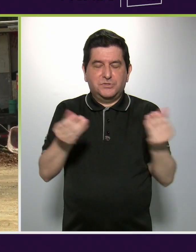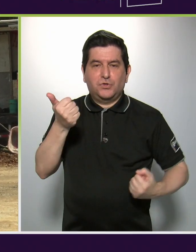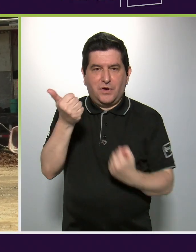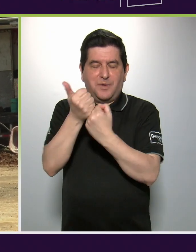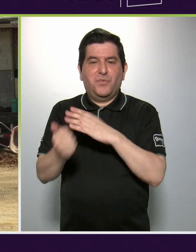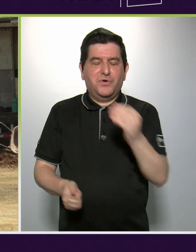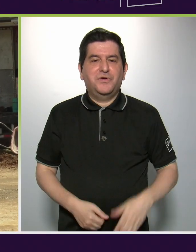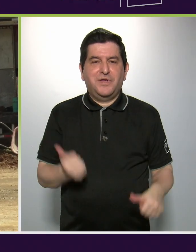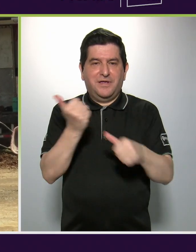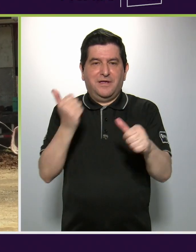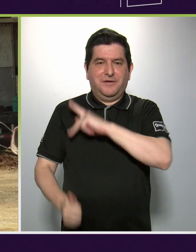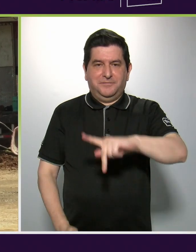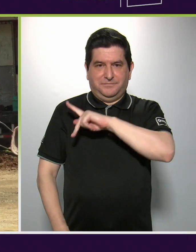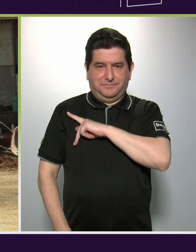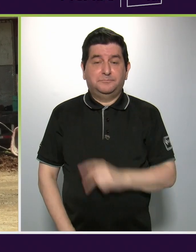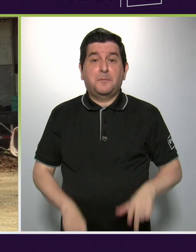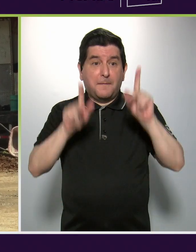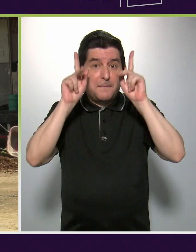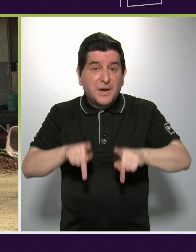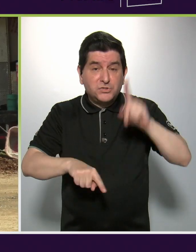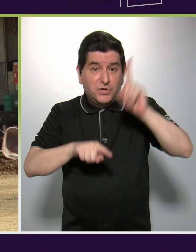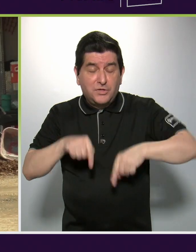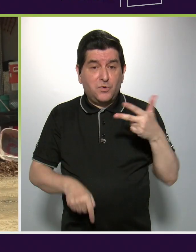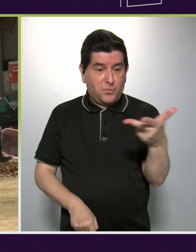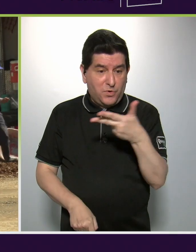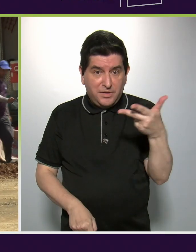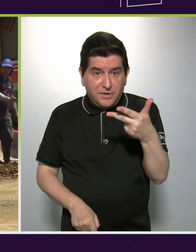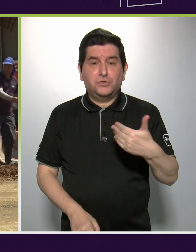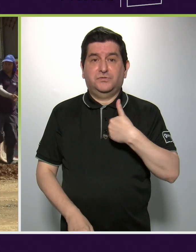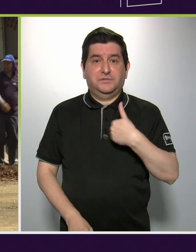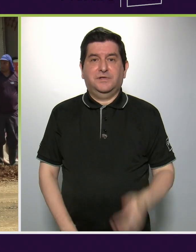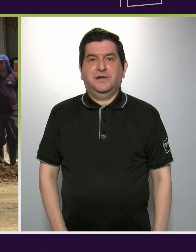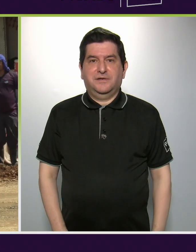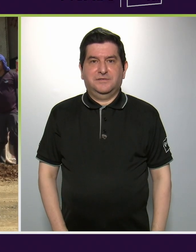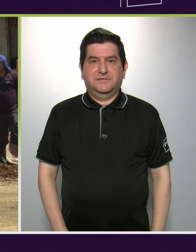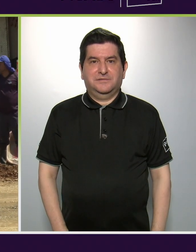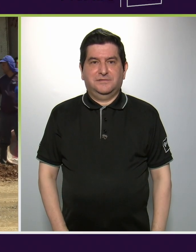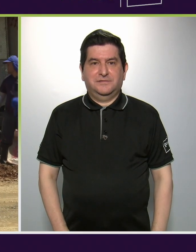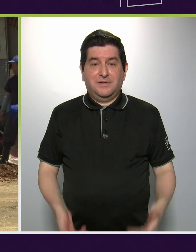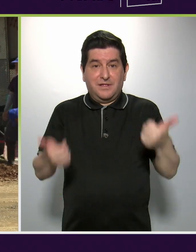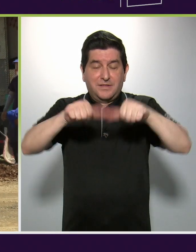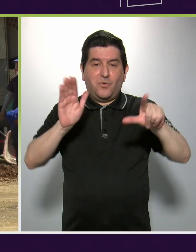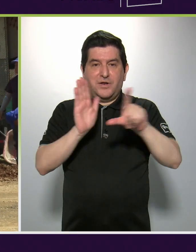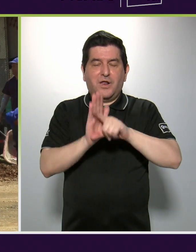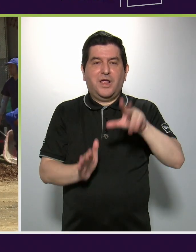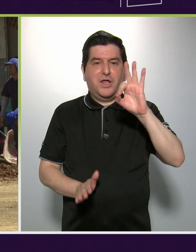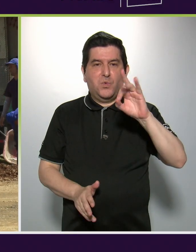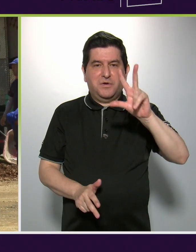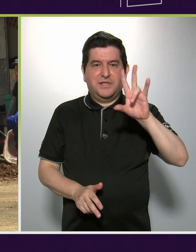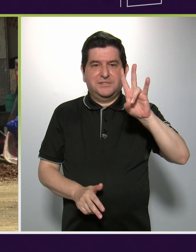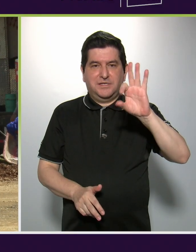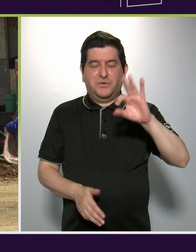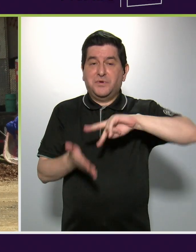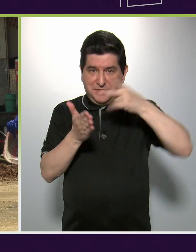recursos, en principios, a la luz de la Ley 9379, están en pobreza. Y además de esto está la línea de pobreza por discapacidad